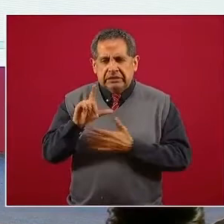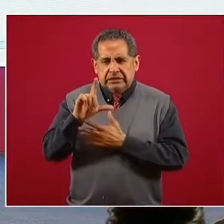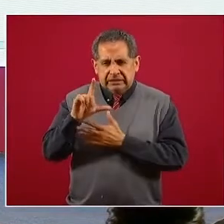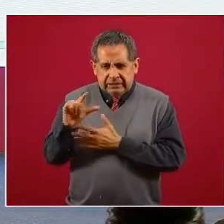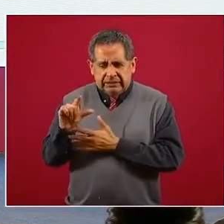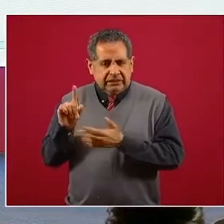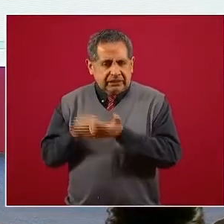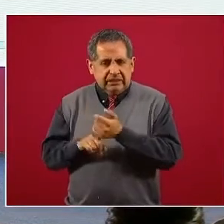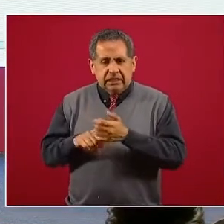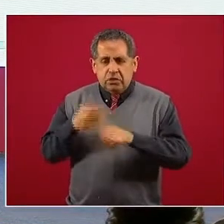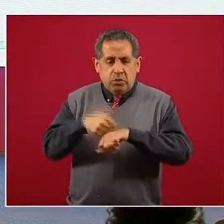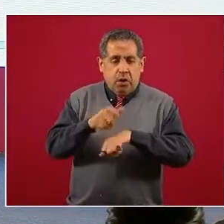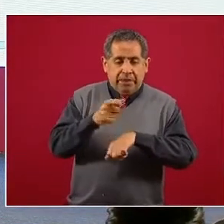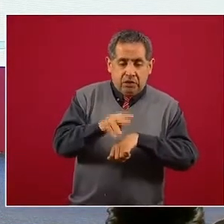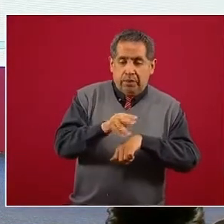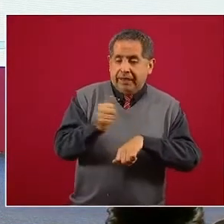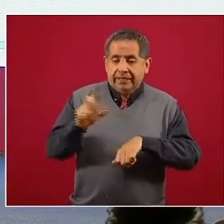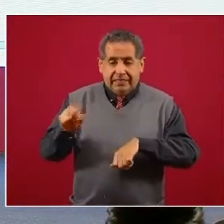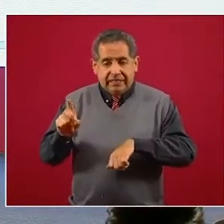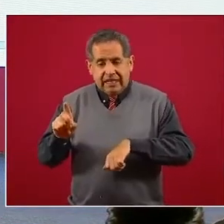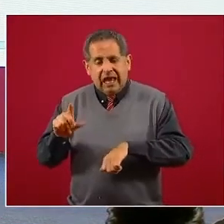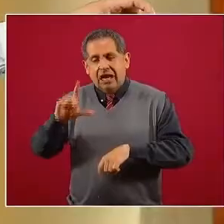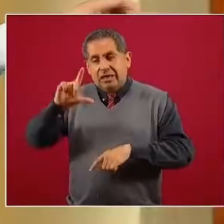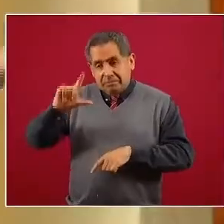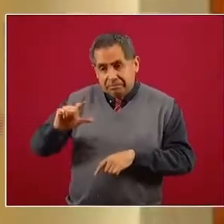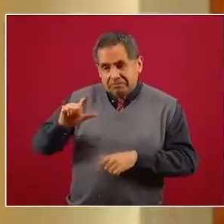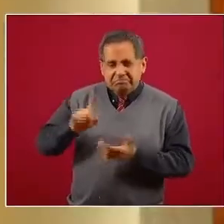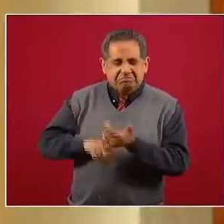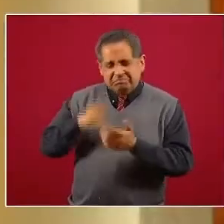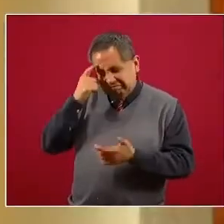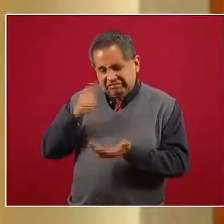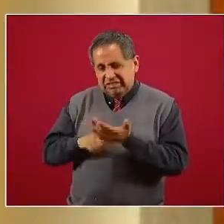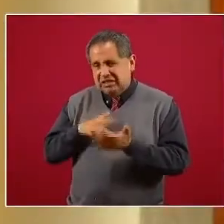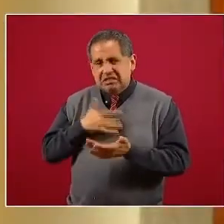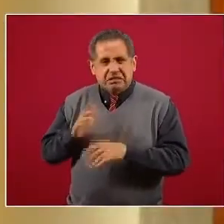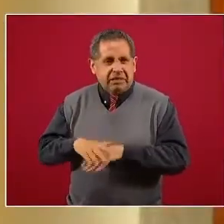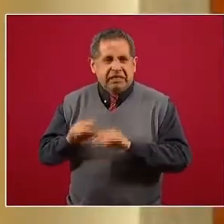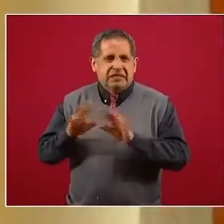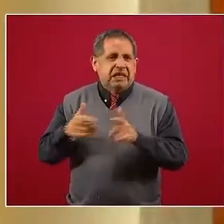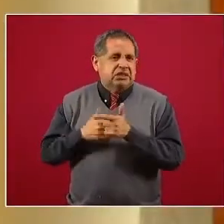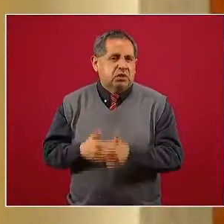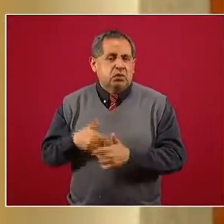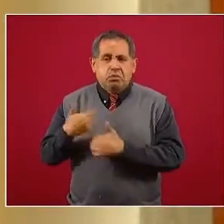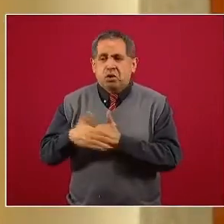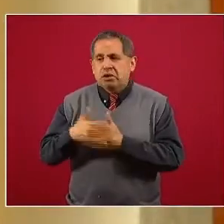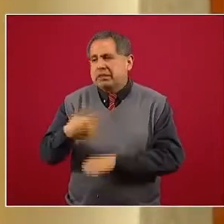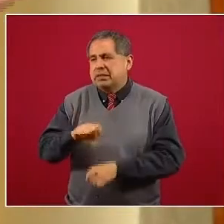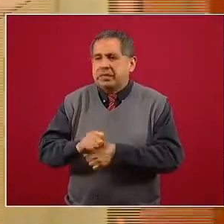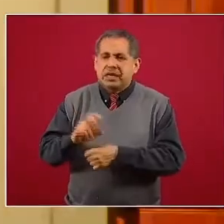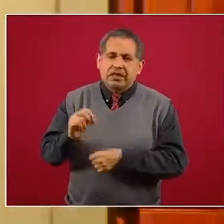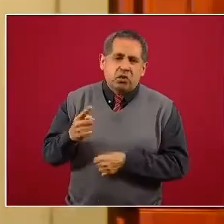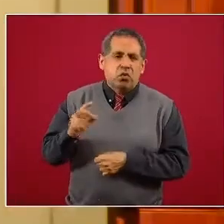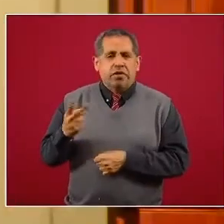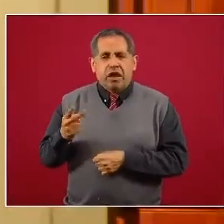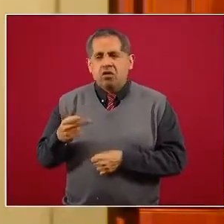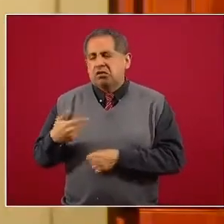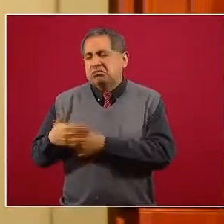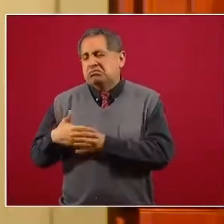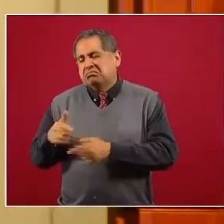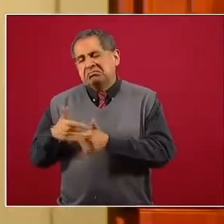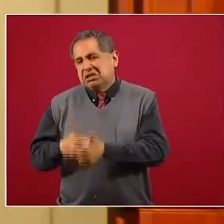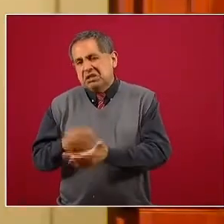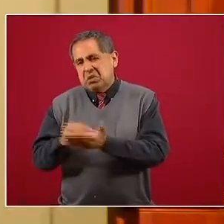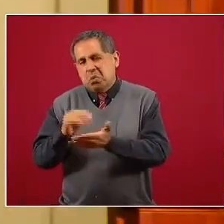disminución que vemos entre la 29 y la 30 de seguro se mantiene en las semanas 31 y 32 y pareciera que ya la